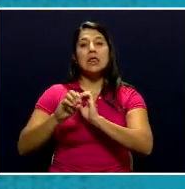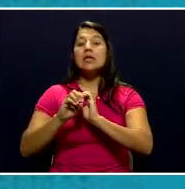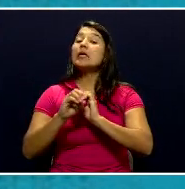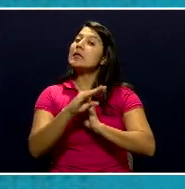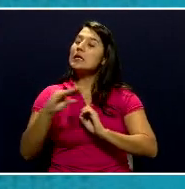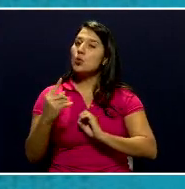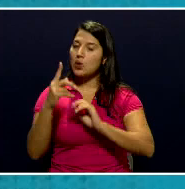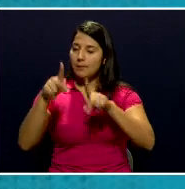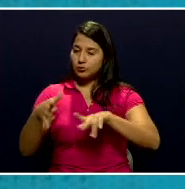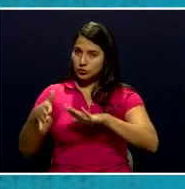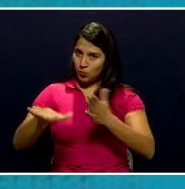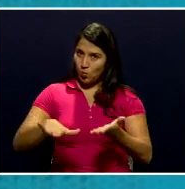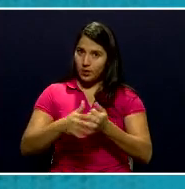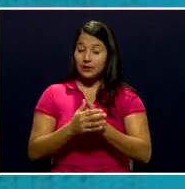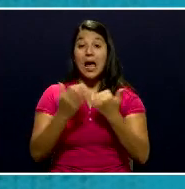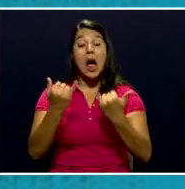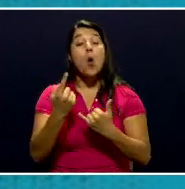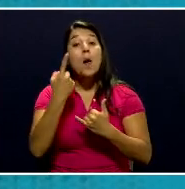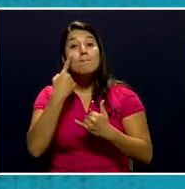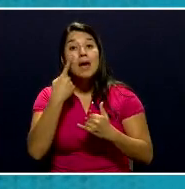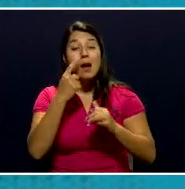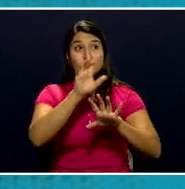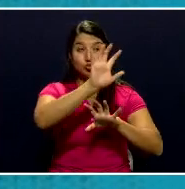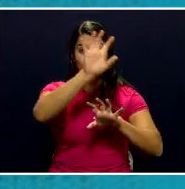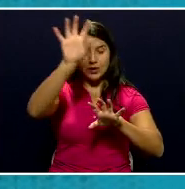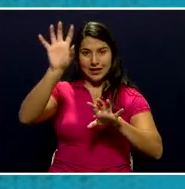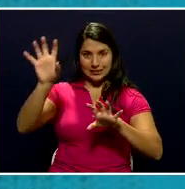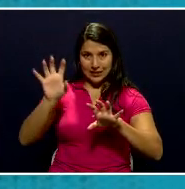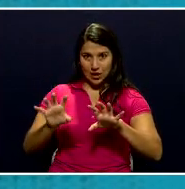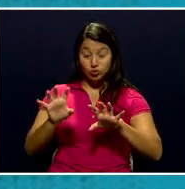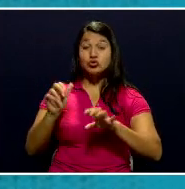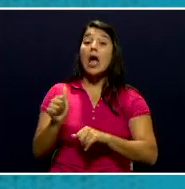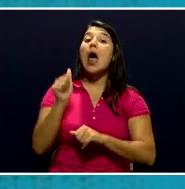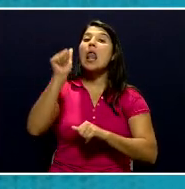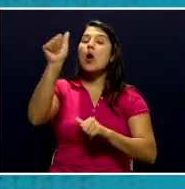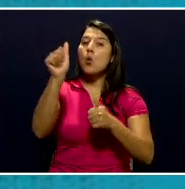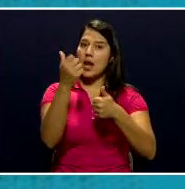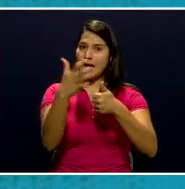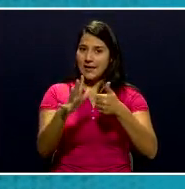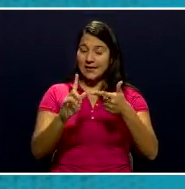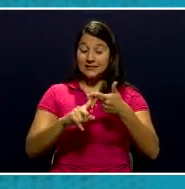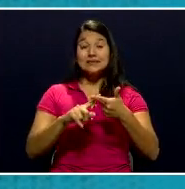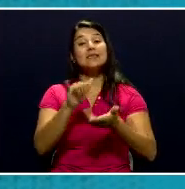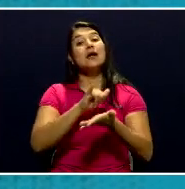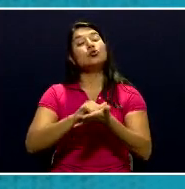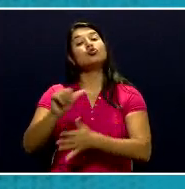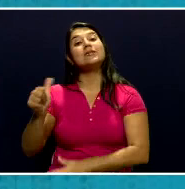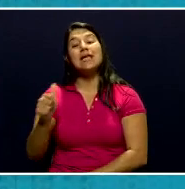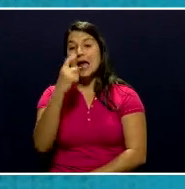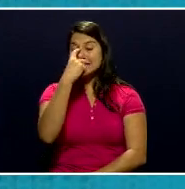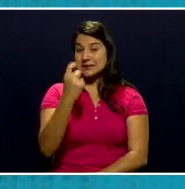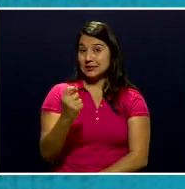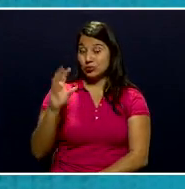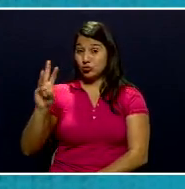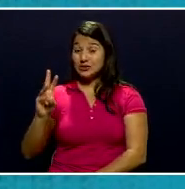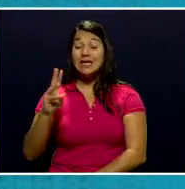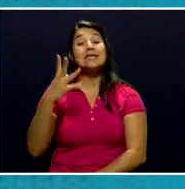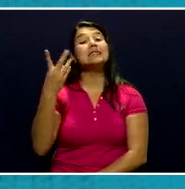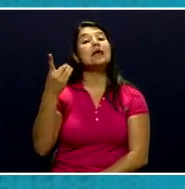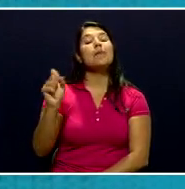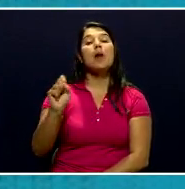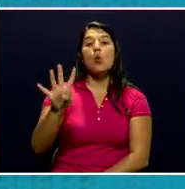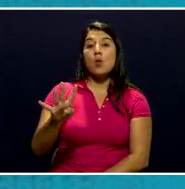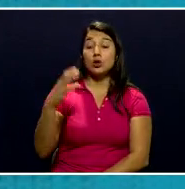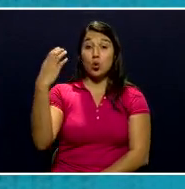por cantones. Alajuela confirma 15 casos, San José 10, Escazú 6, Desamparados 4,